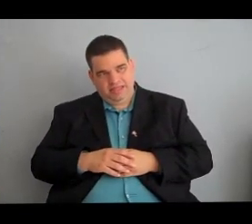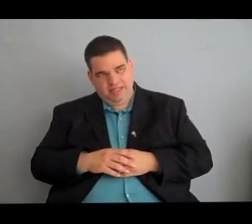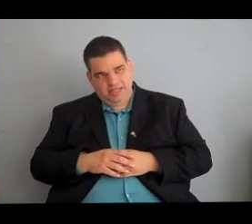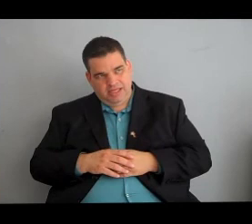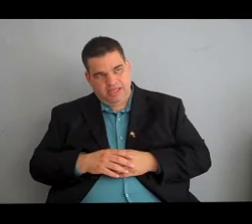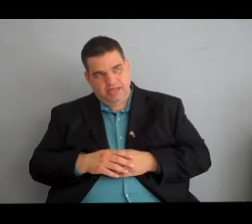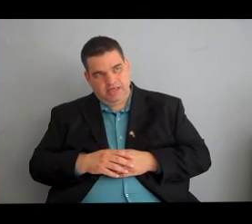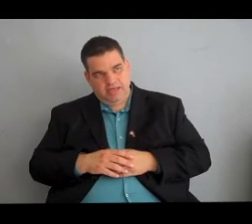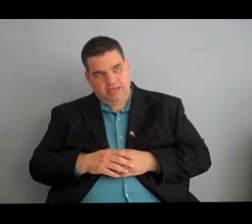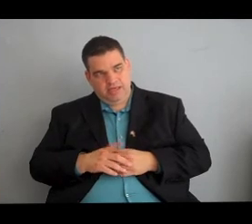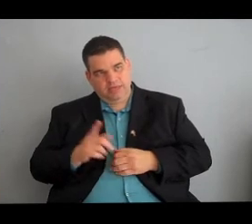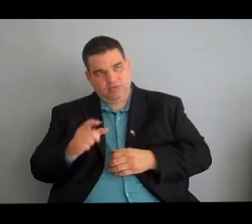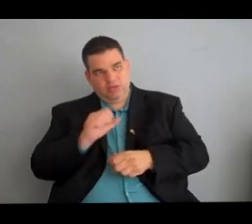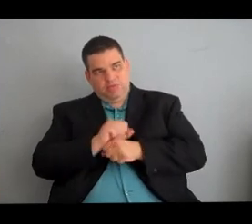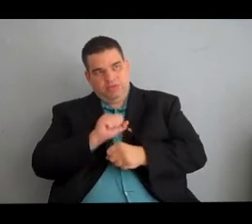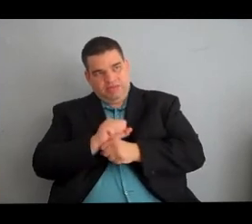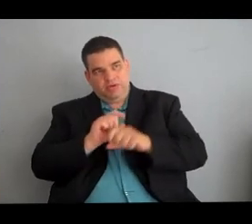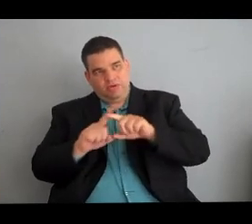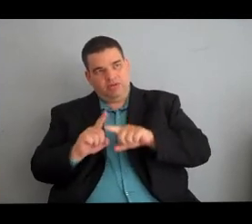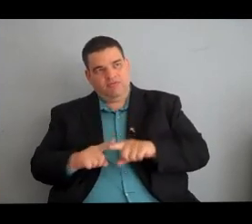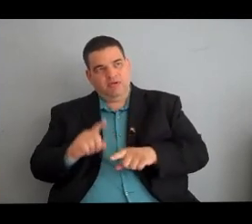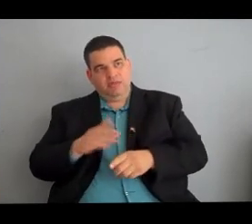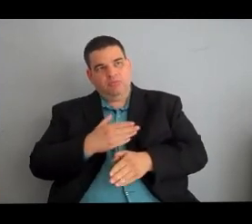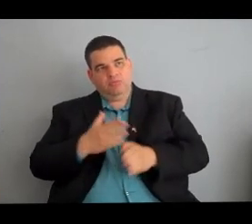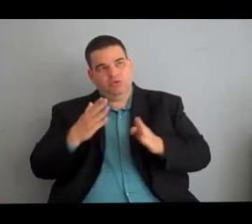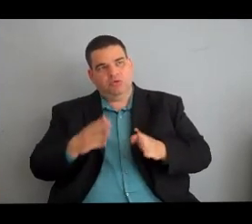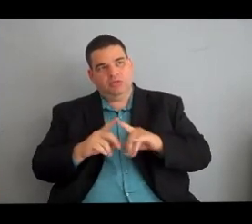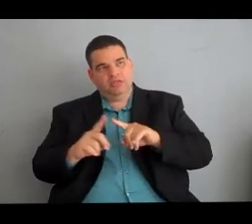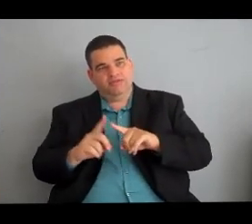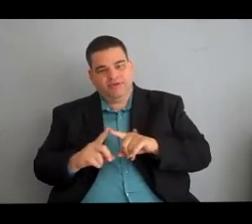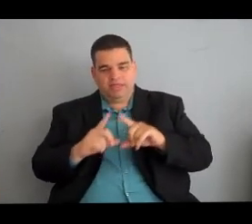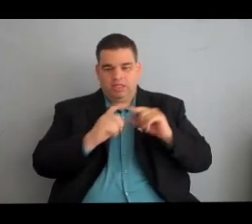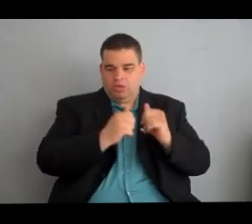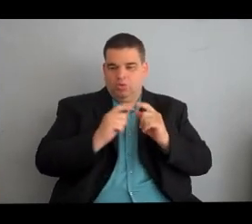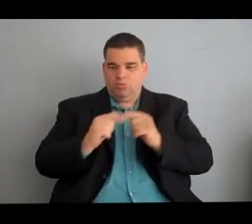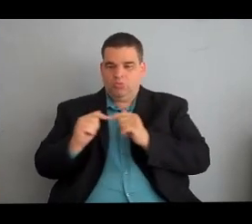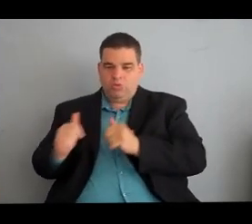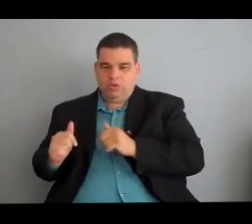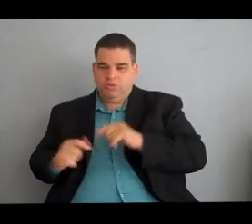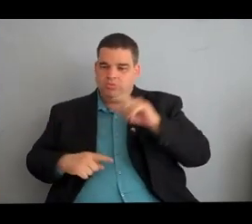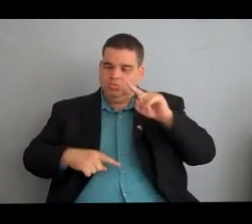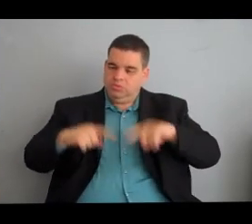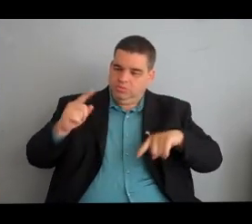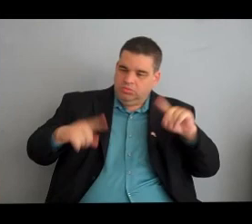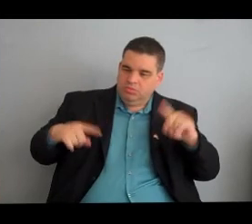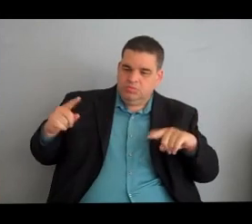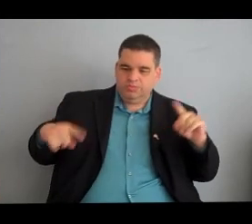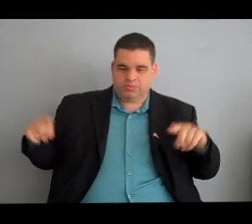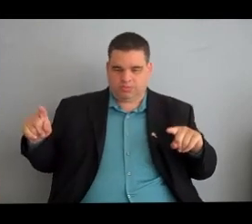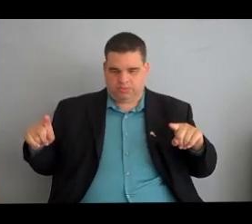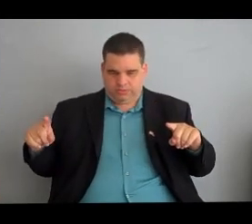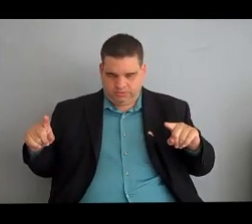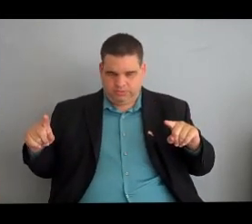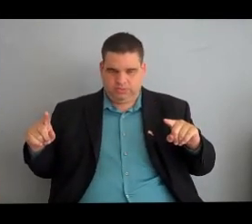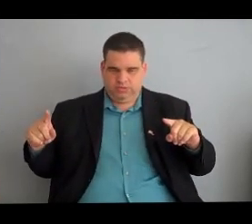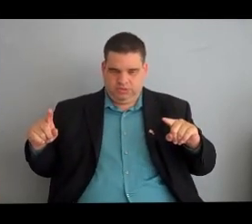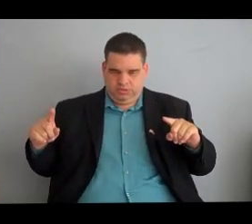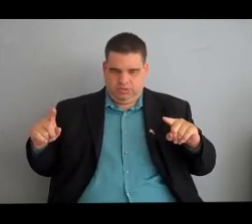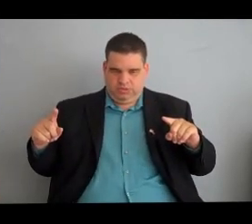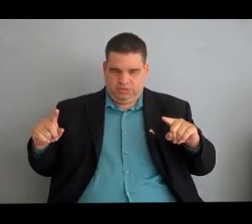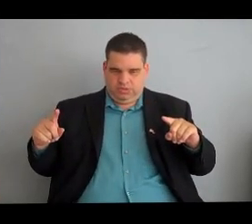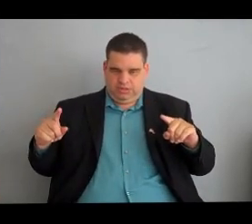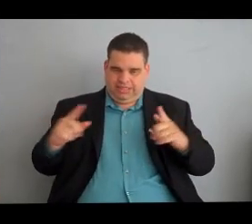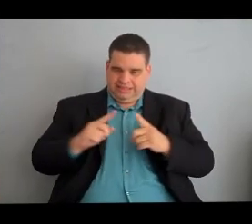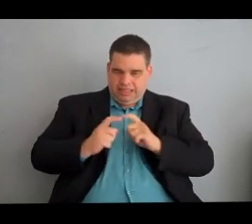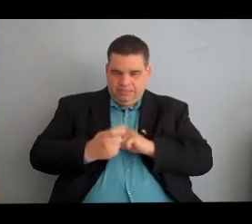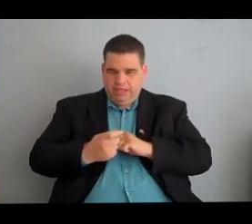músicos en distintas agrupaciones les permite también como diversificar un poco, ¿no? Y prestarse a tocar y a cambiar un poco los estilos, que eso